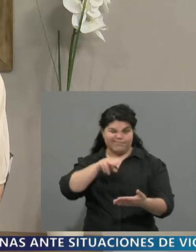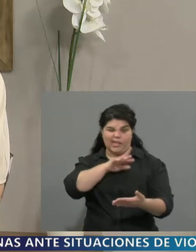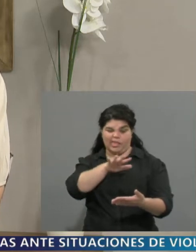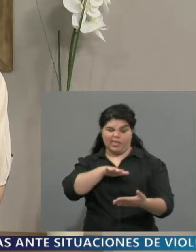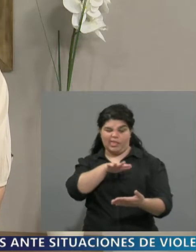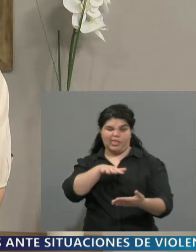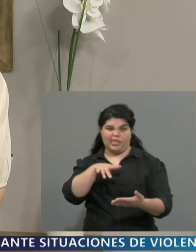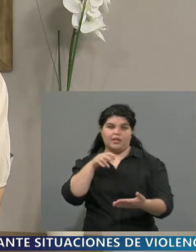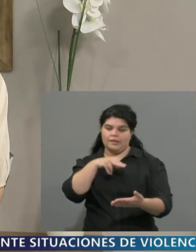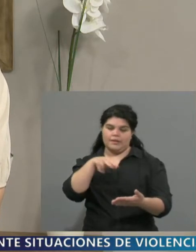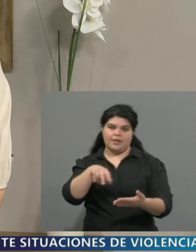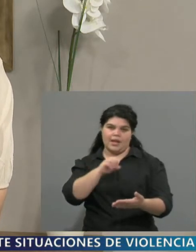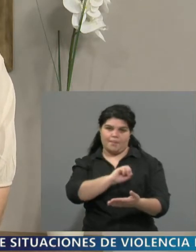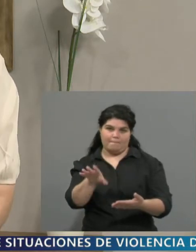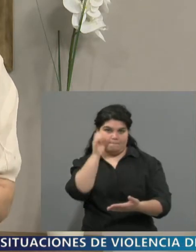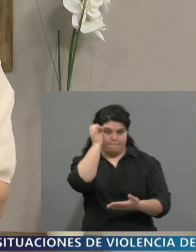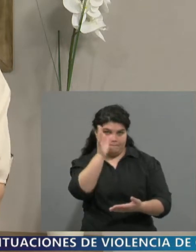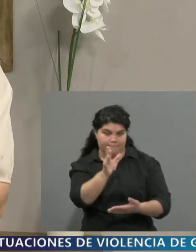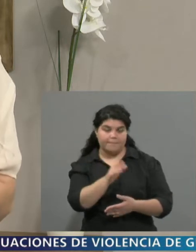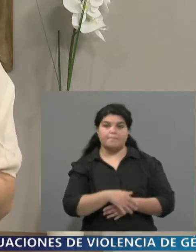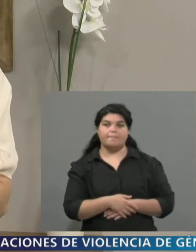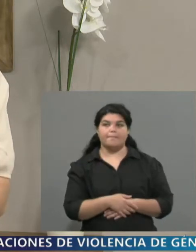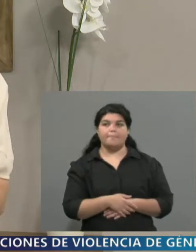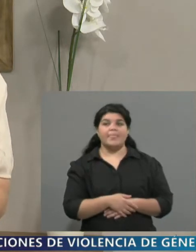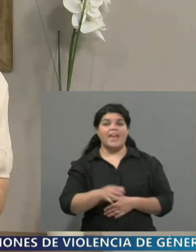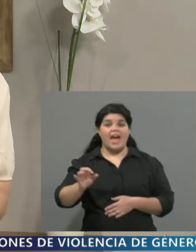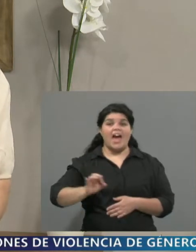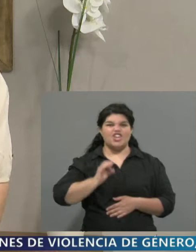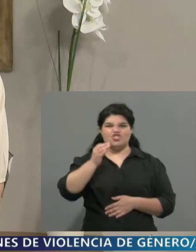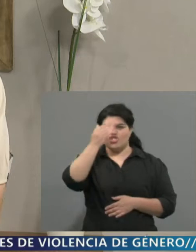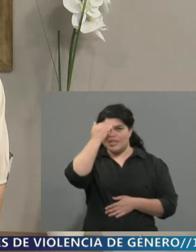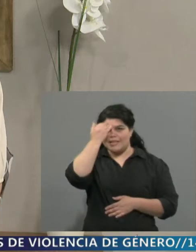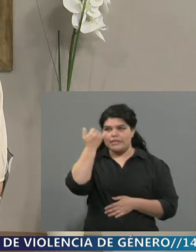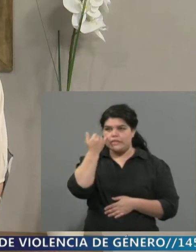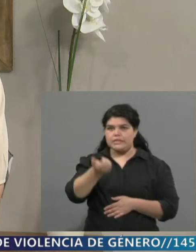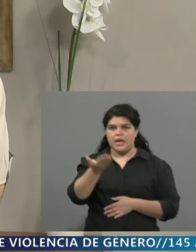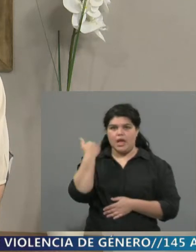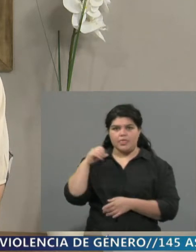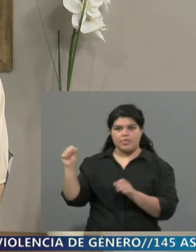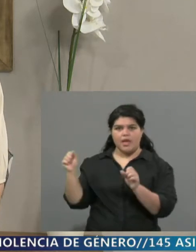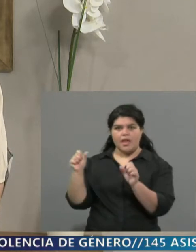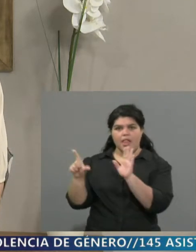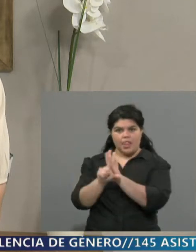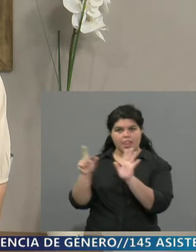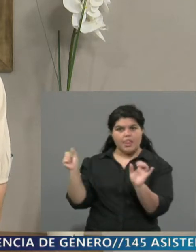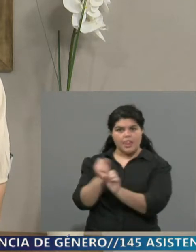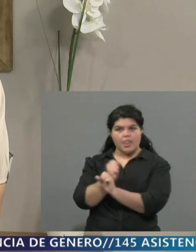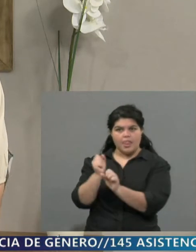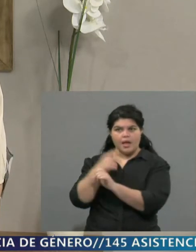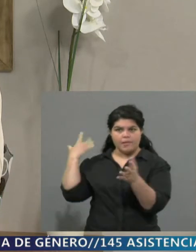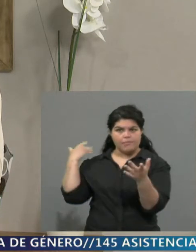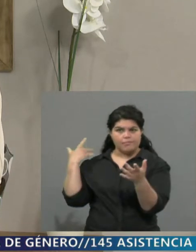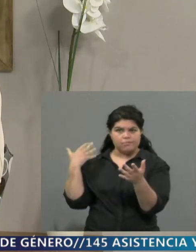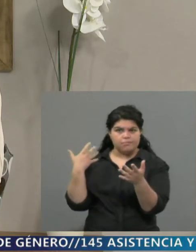tapando. Bueno, 15 años. O sea, que el otro día hablábamos de este tema, sí, y decíamos, es mucho tiempo, 15